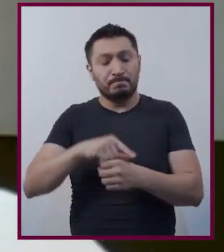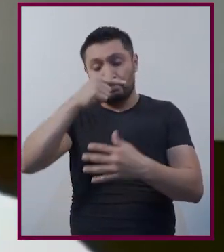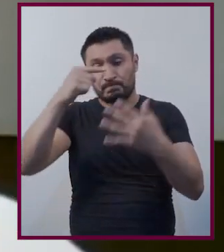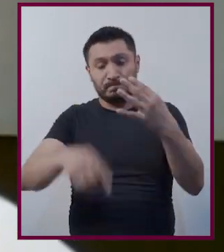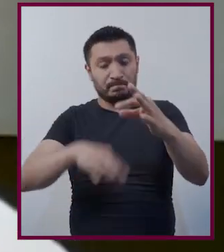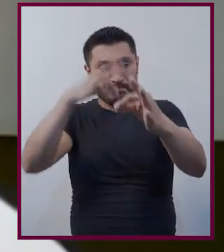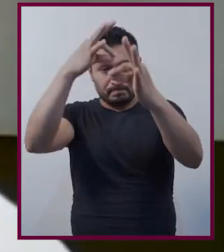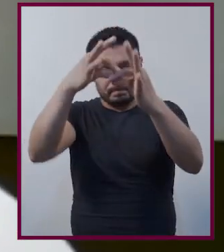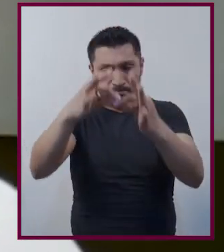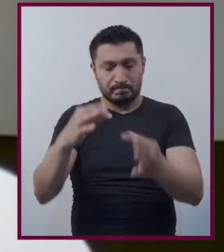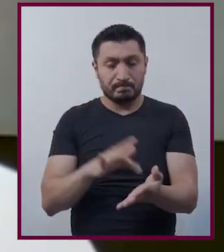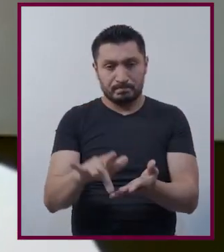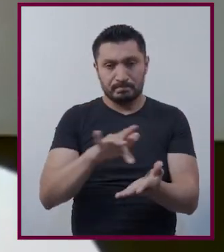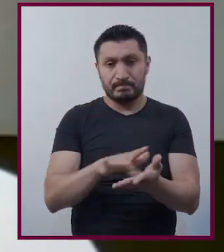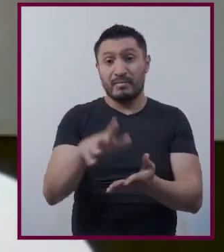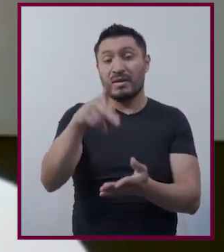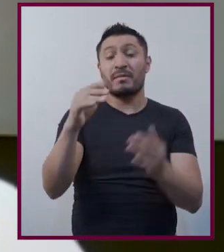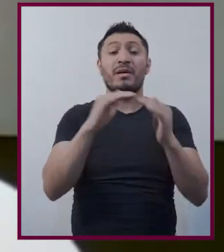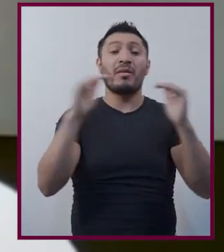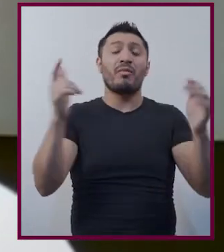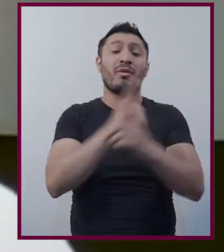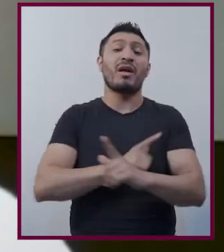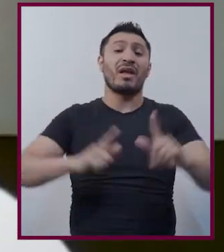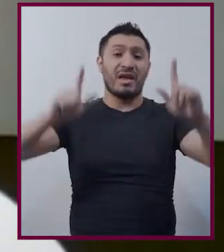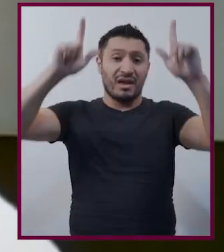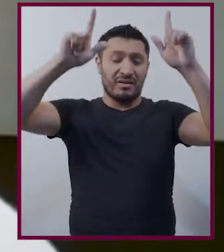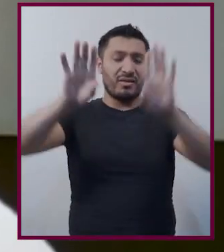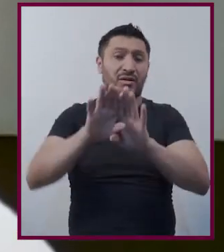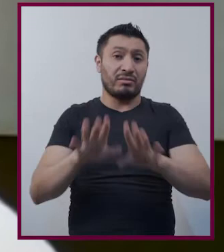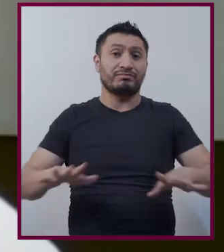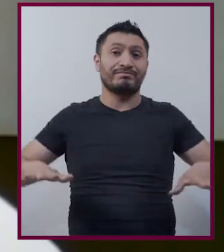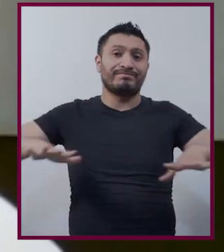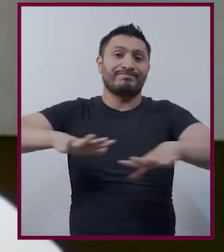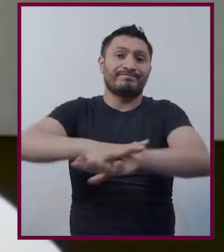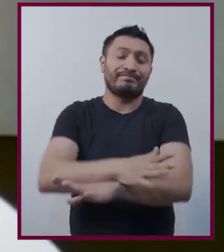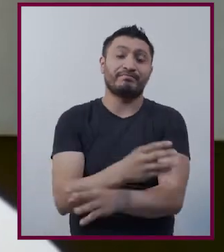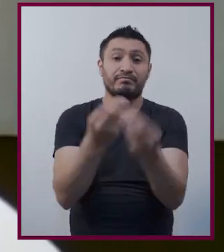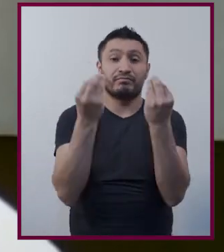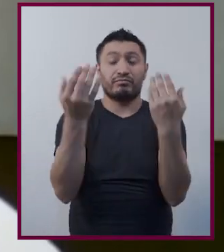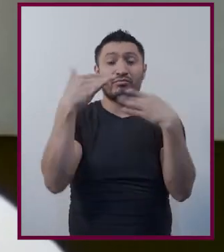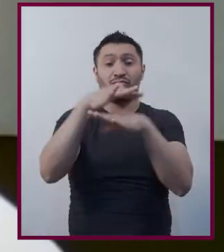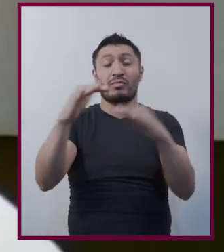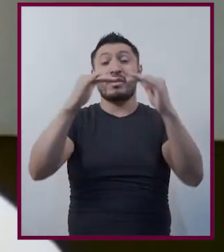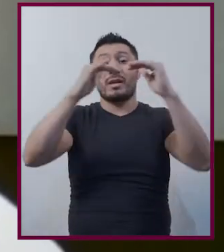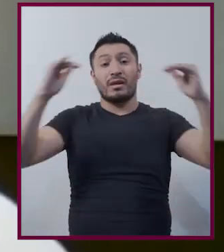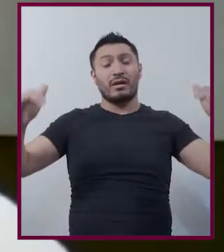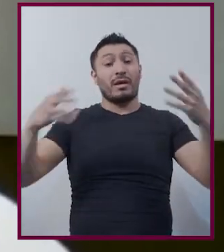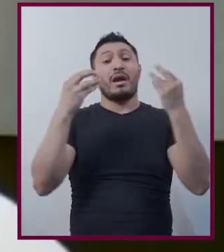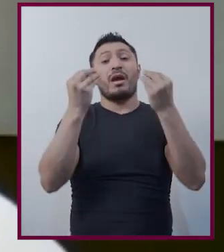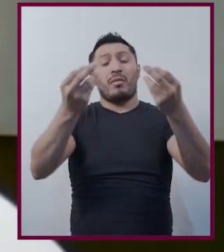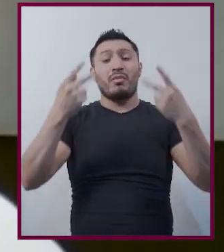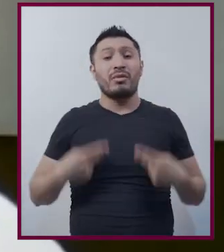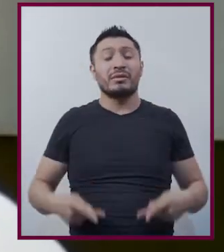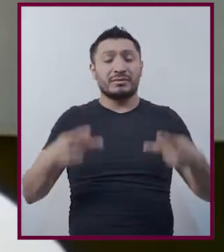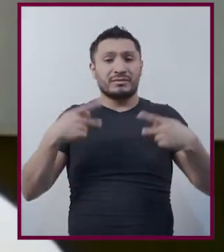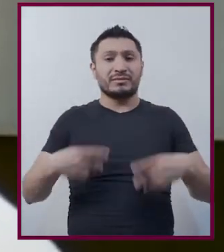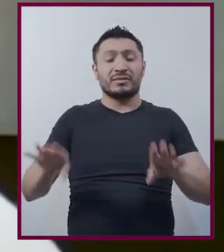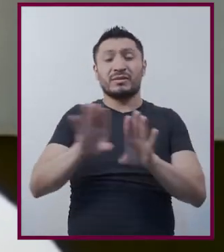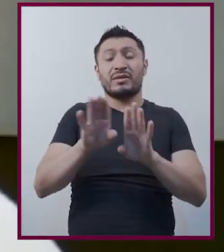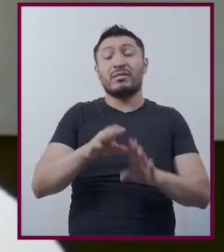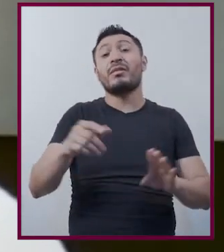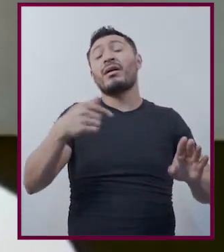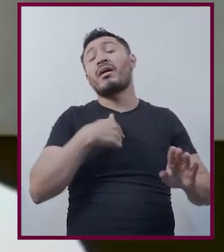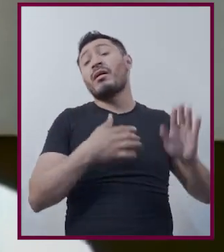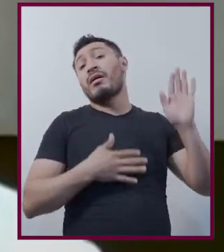que desafortunadamente la democracia liberal se ha tergiversado mucho el sentido de la democracia y muchas personas se postulan a